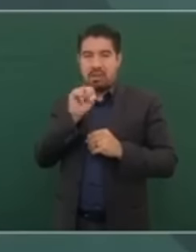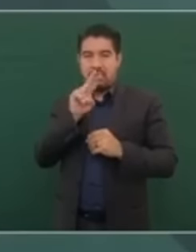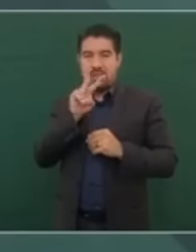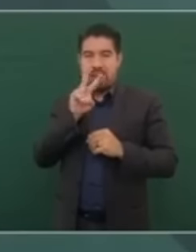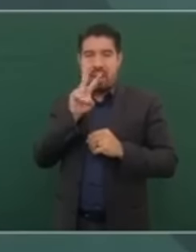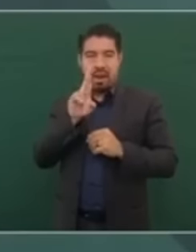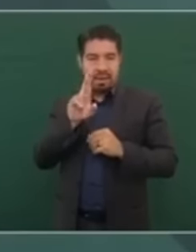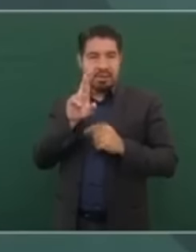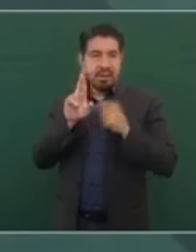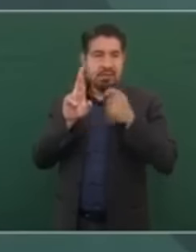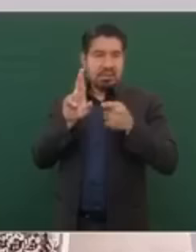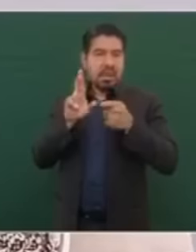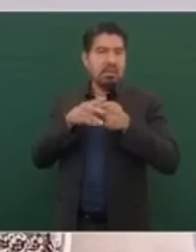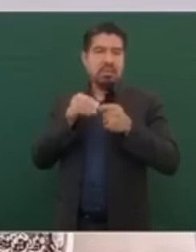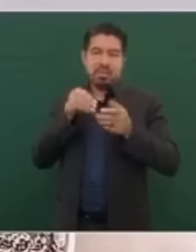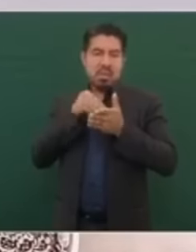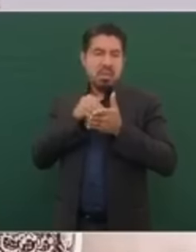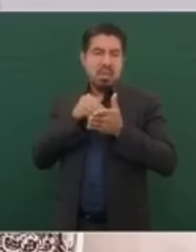conservadurismo.